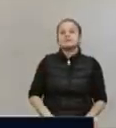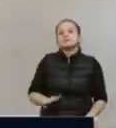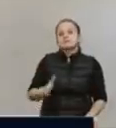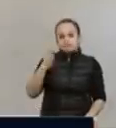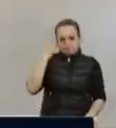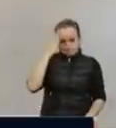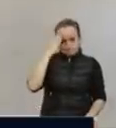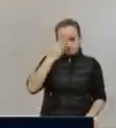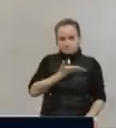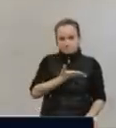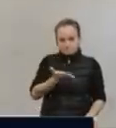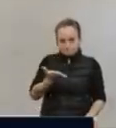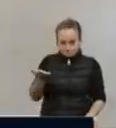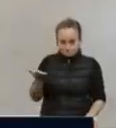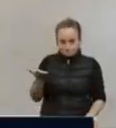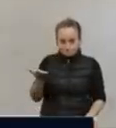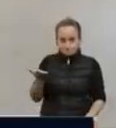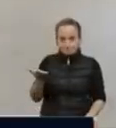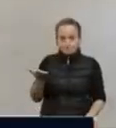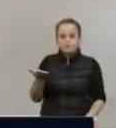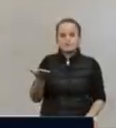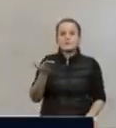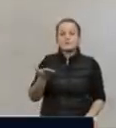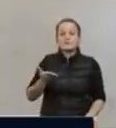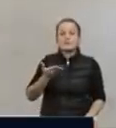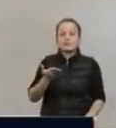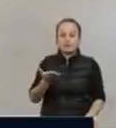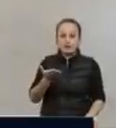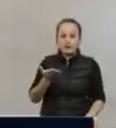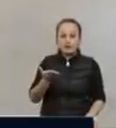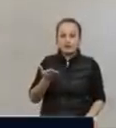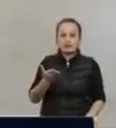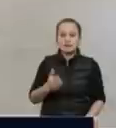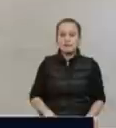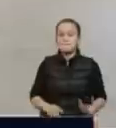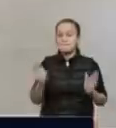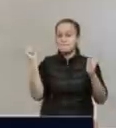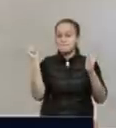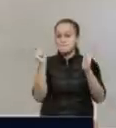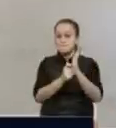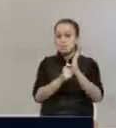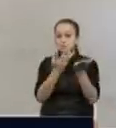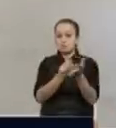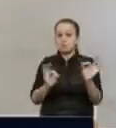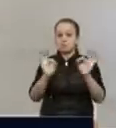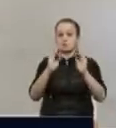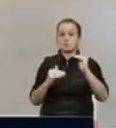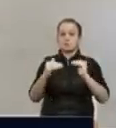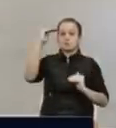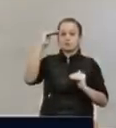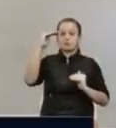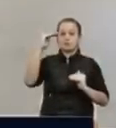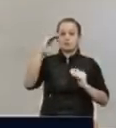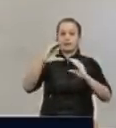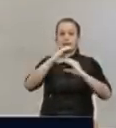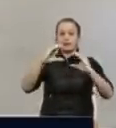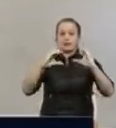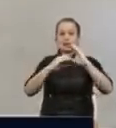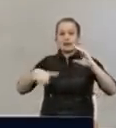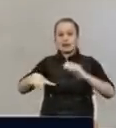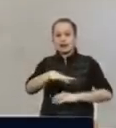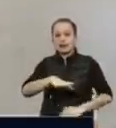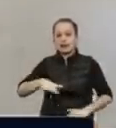sabiendo que estábamos enfrentando un factor real de poder del Bajo Cauca y del